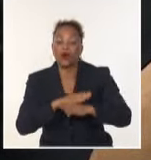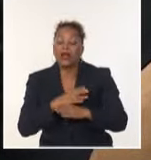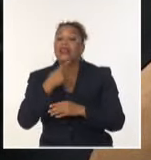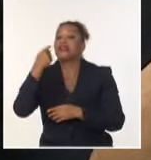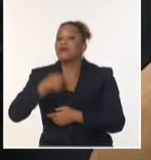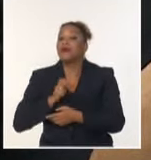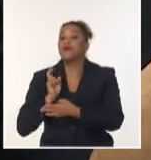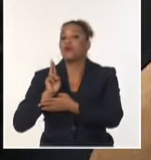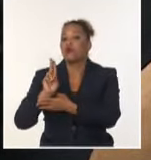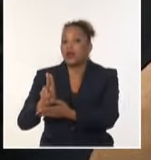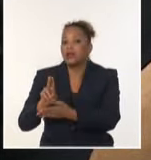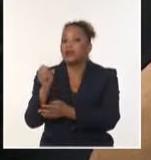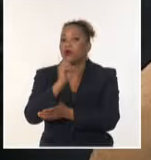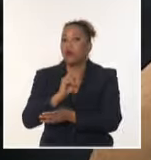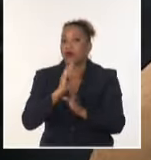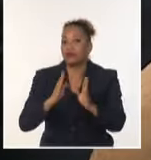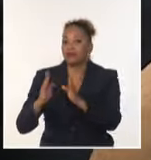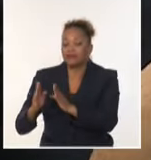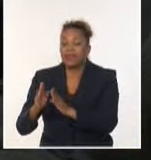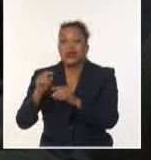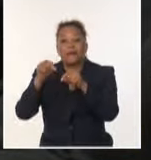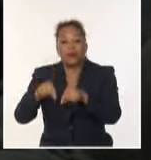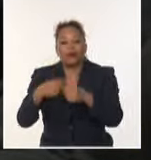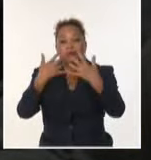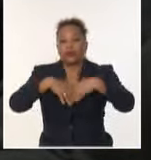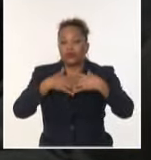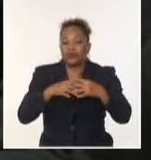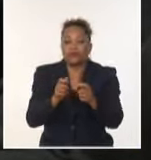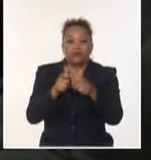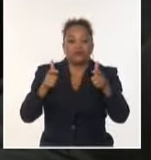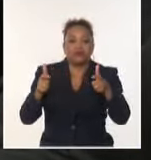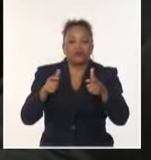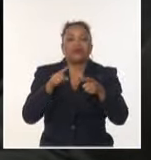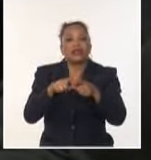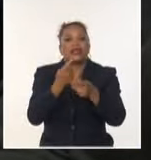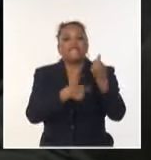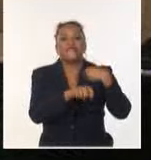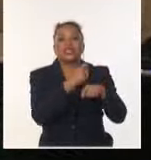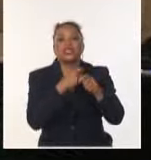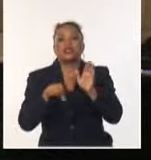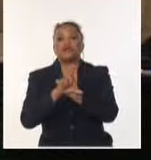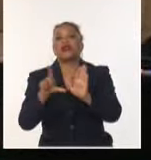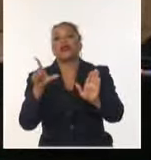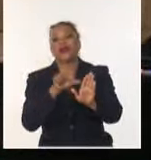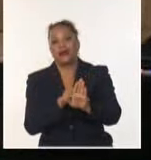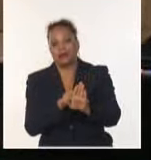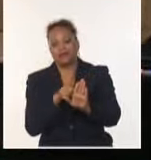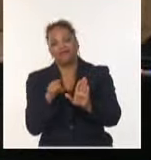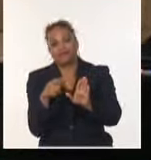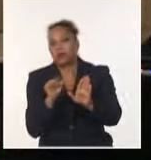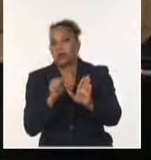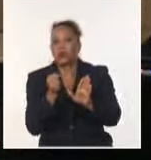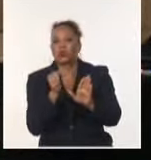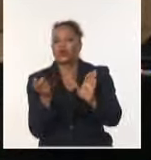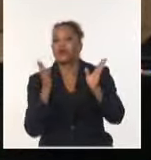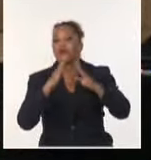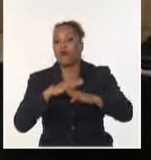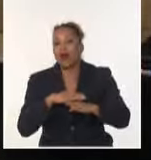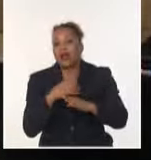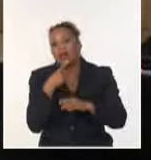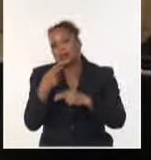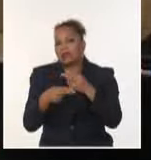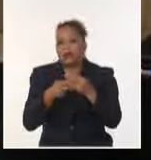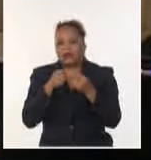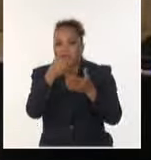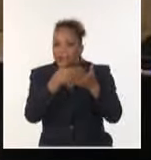organizar este tema porque hay hoy muchas producciones por esta vía que se están yendo al mercado negro. Y entonces, ¿qué estamos haciendo? Aquí en el informe